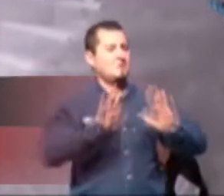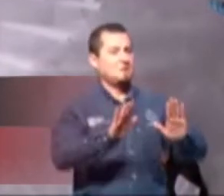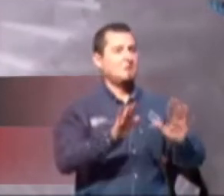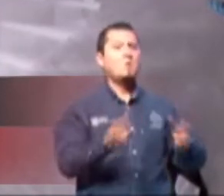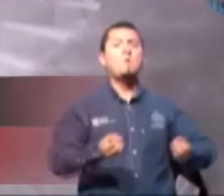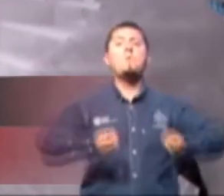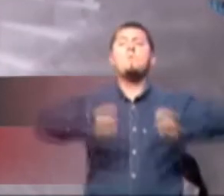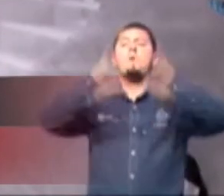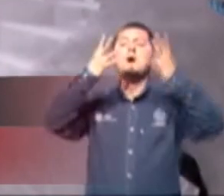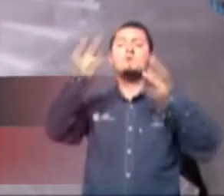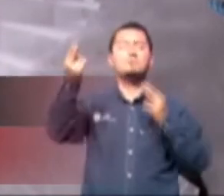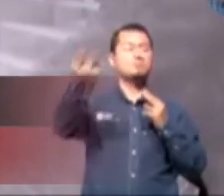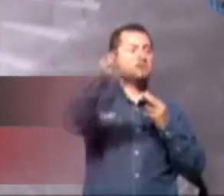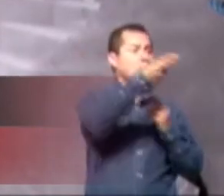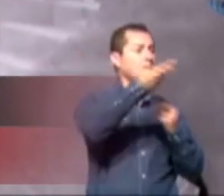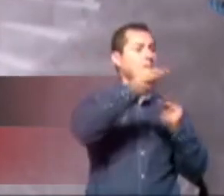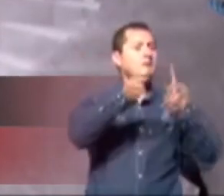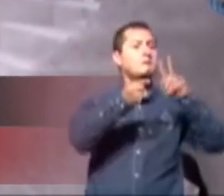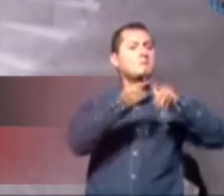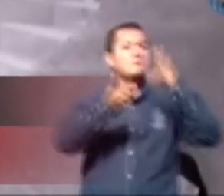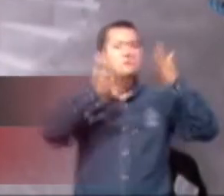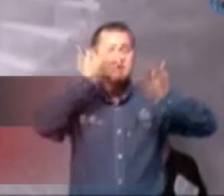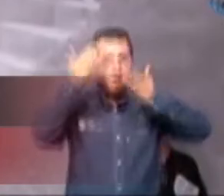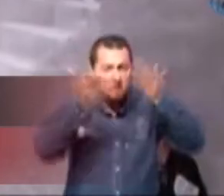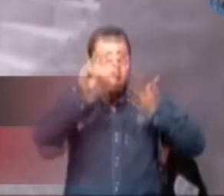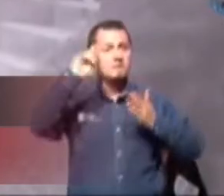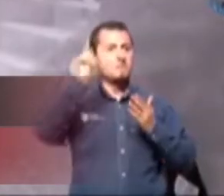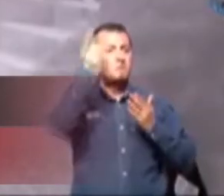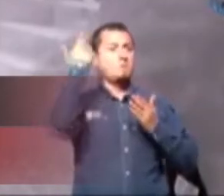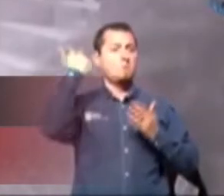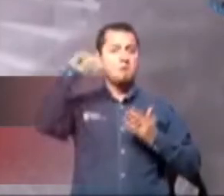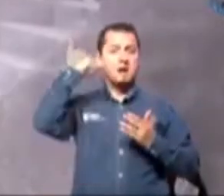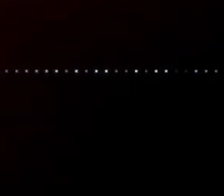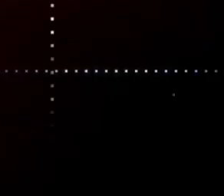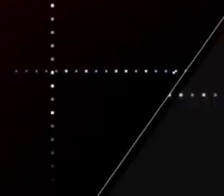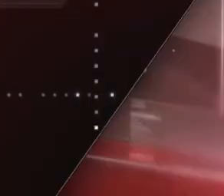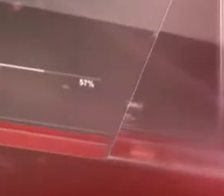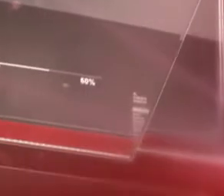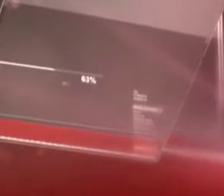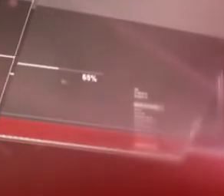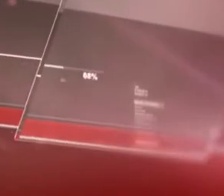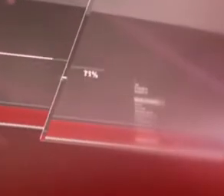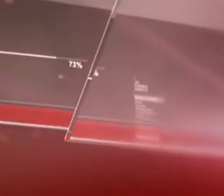en cada uno de los planteles educativos. Señal informativa, Ignacio Pérez Vega.